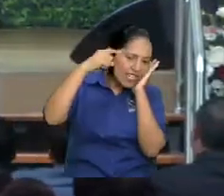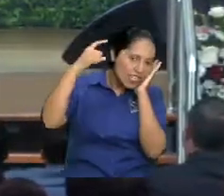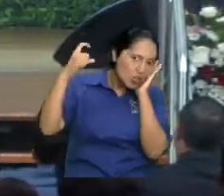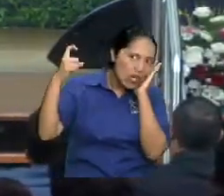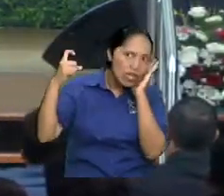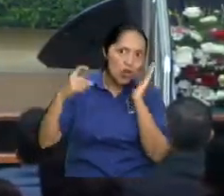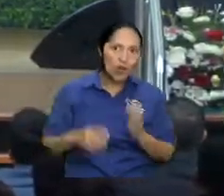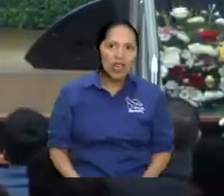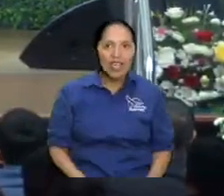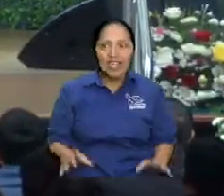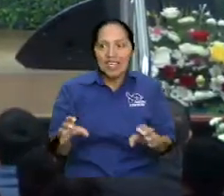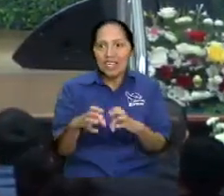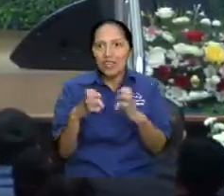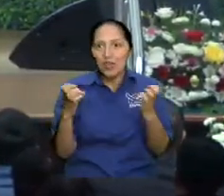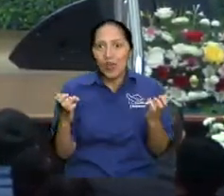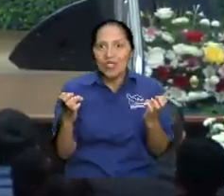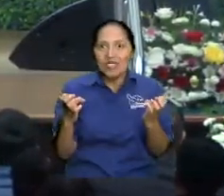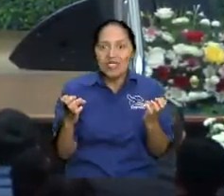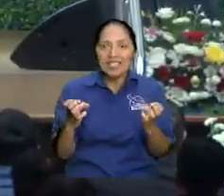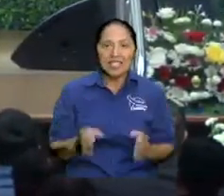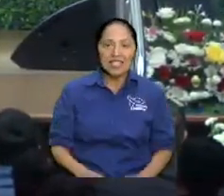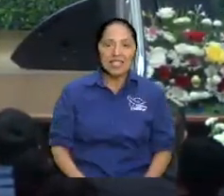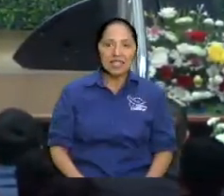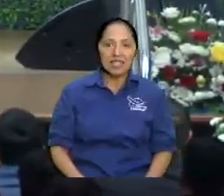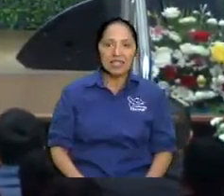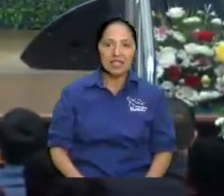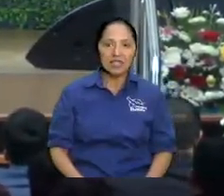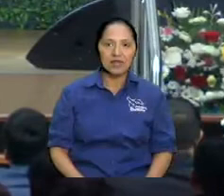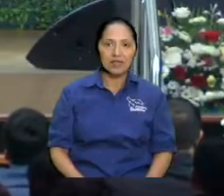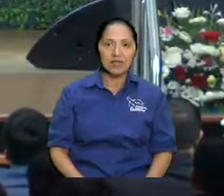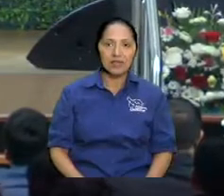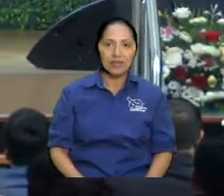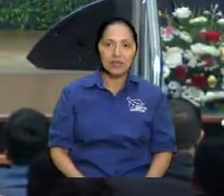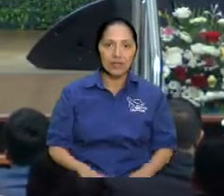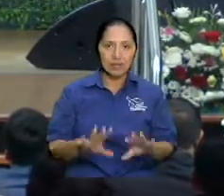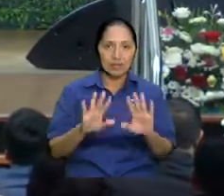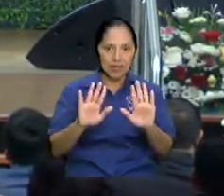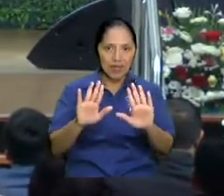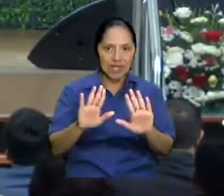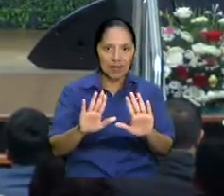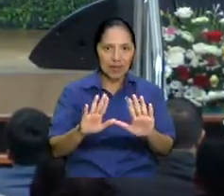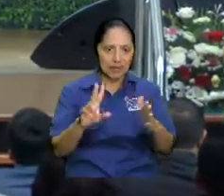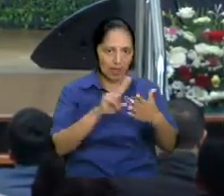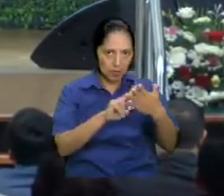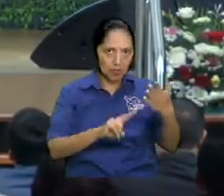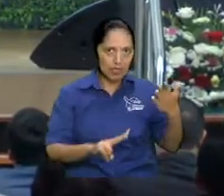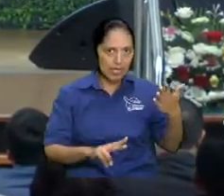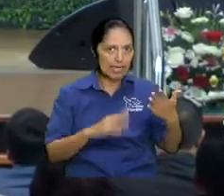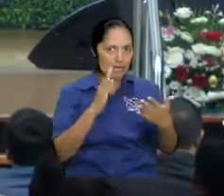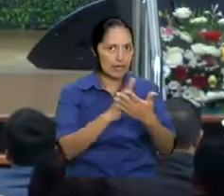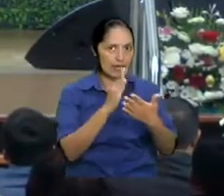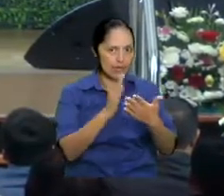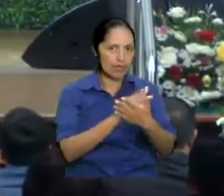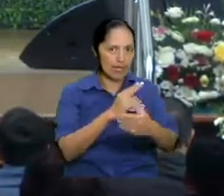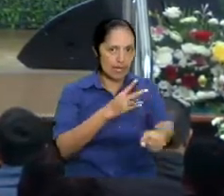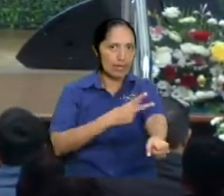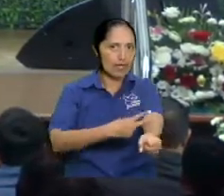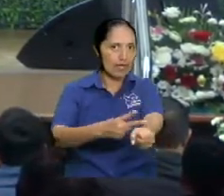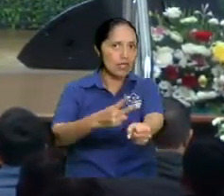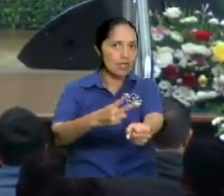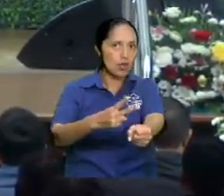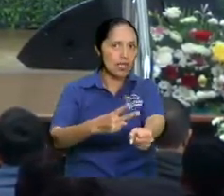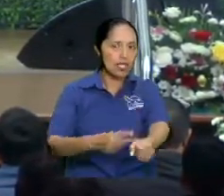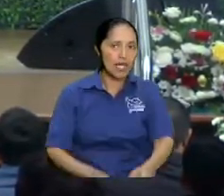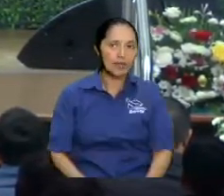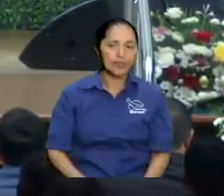acá, es más, ¿sabe qué? Se lo voy a leer. Porque ya lo vive un poco dudoso.